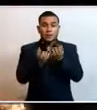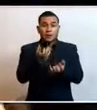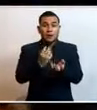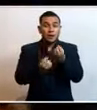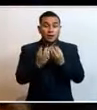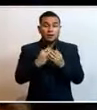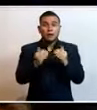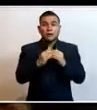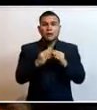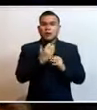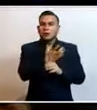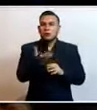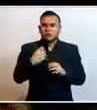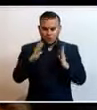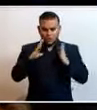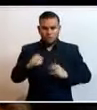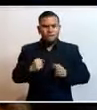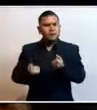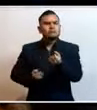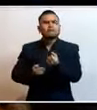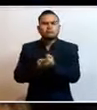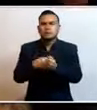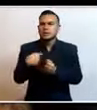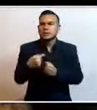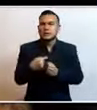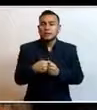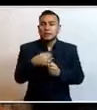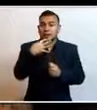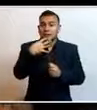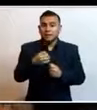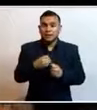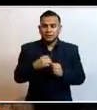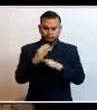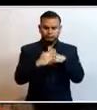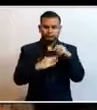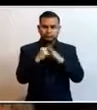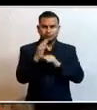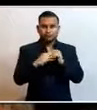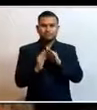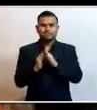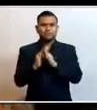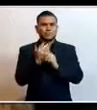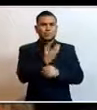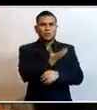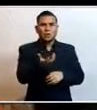que no están solos. Este gobierno no los va a dejar solos. Y si hay que reconstruir,